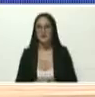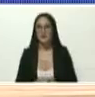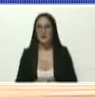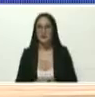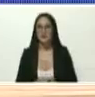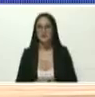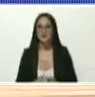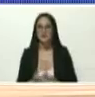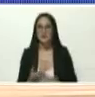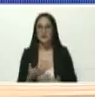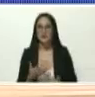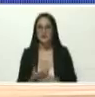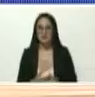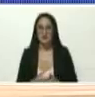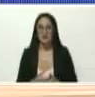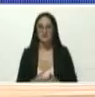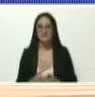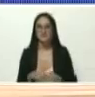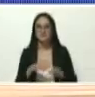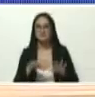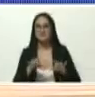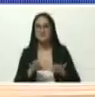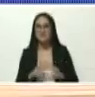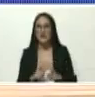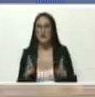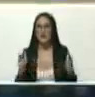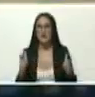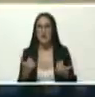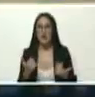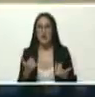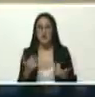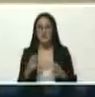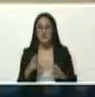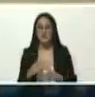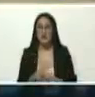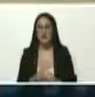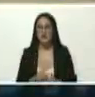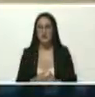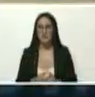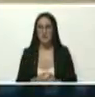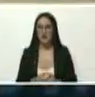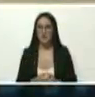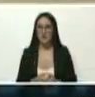querido secretario general Haitham Al-Gais, estoy convencido plenamente